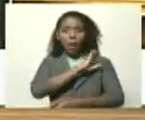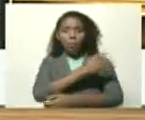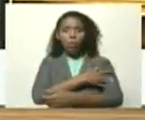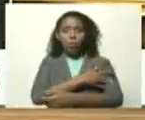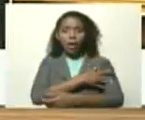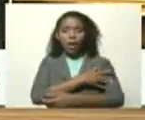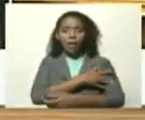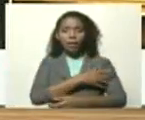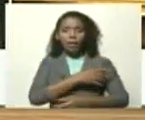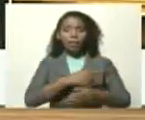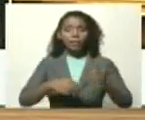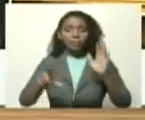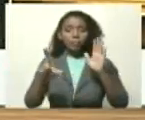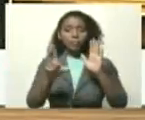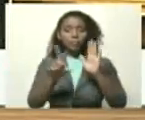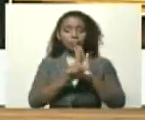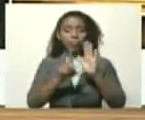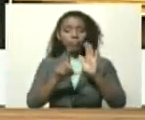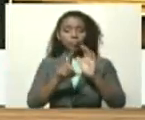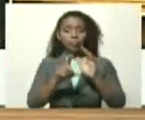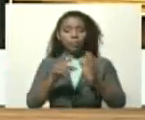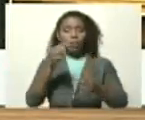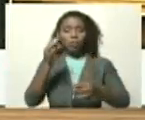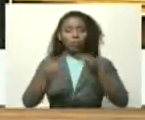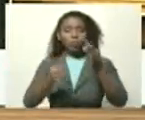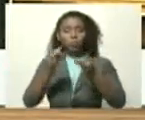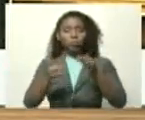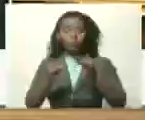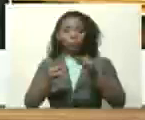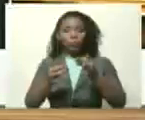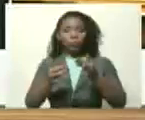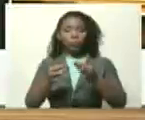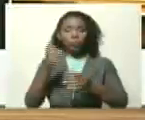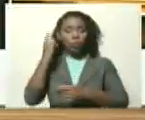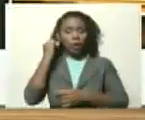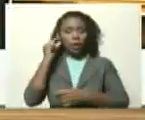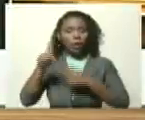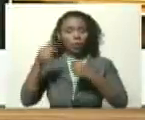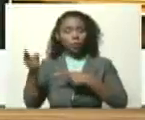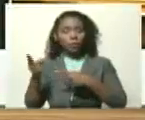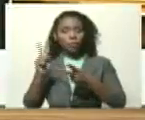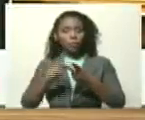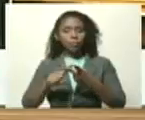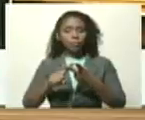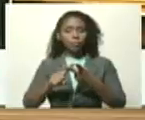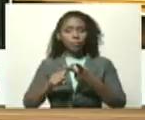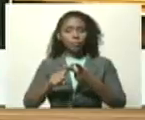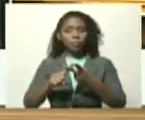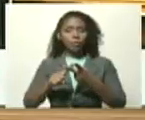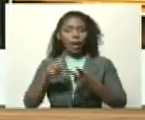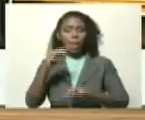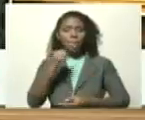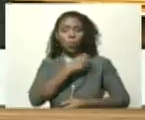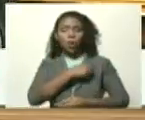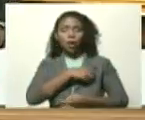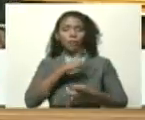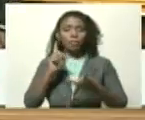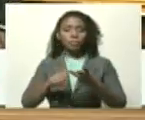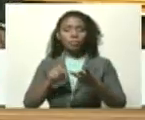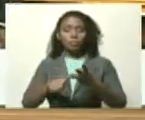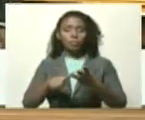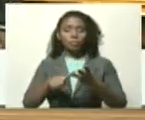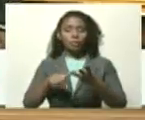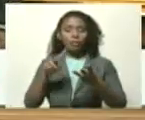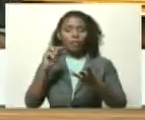del diputado Jorge Rodríguez, al Poder Judicial la diputada Rosa León, al Poder Moral la diputada Vanessa Montero y al